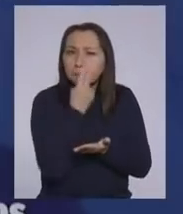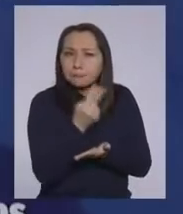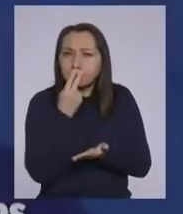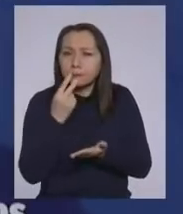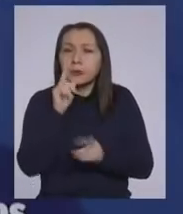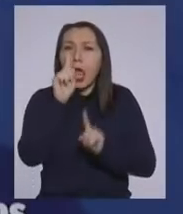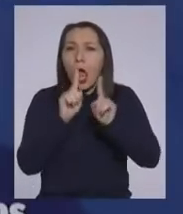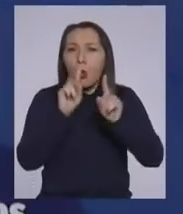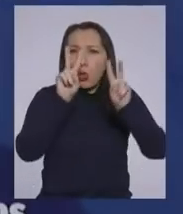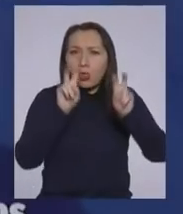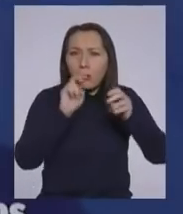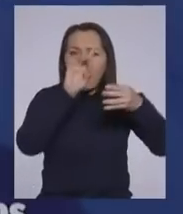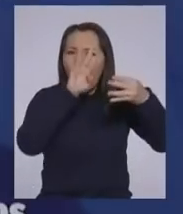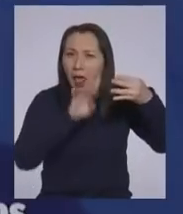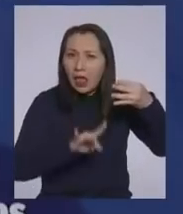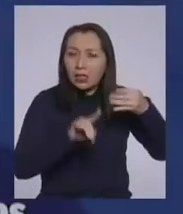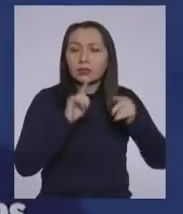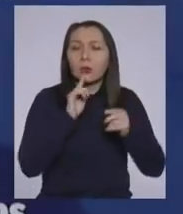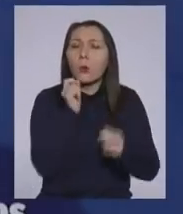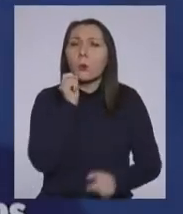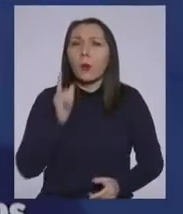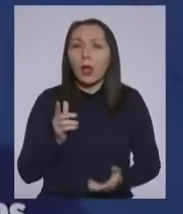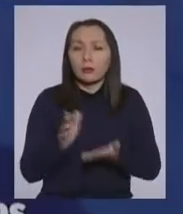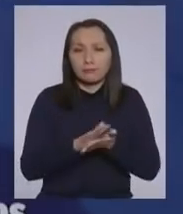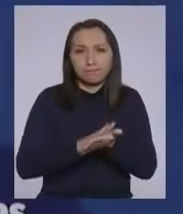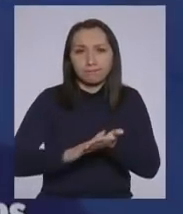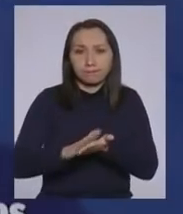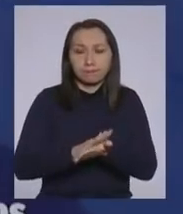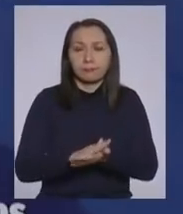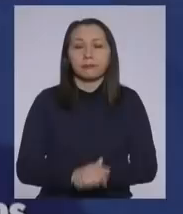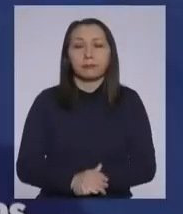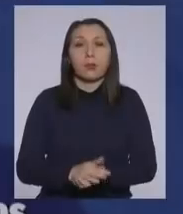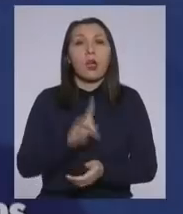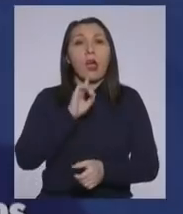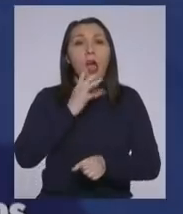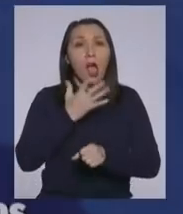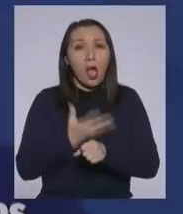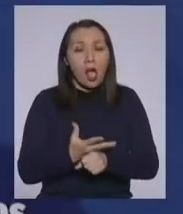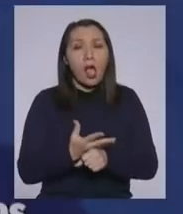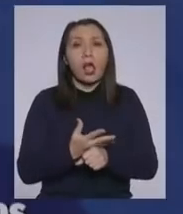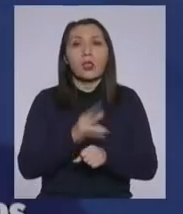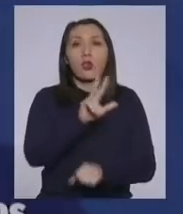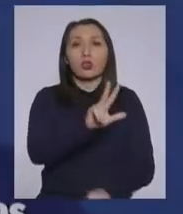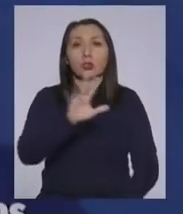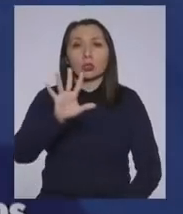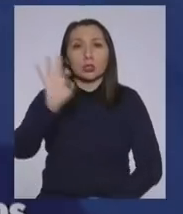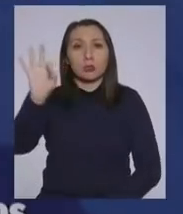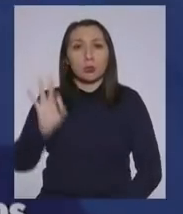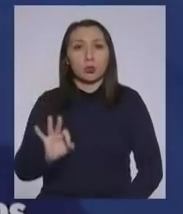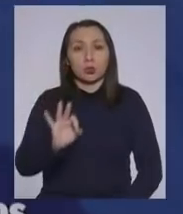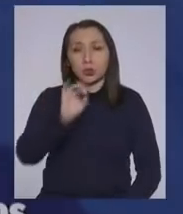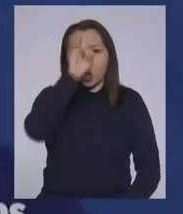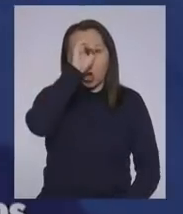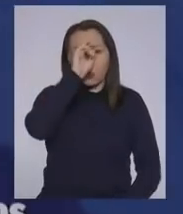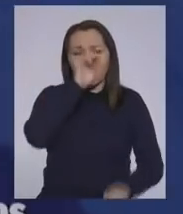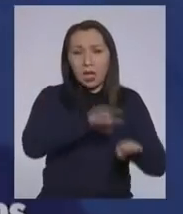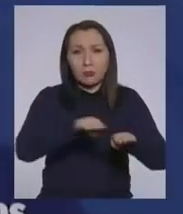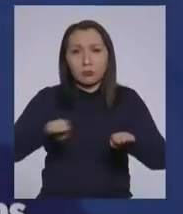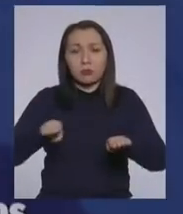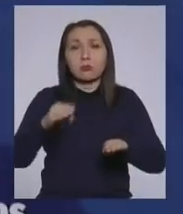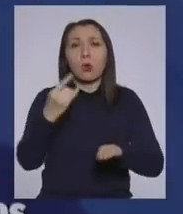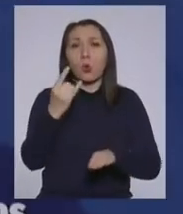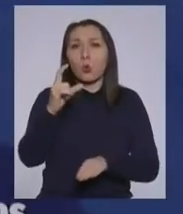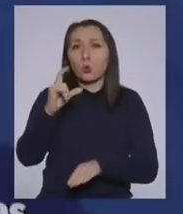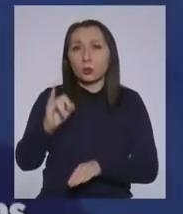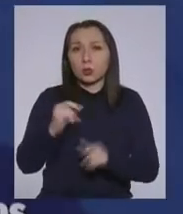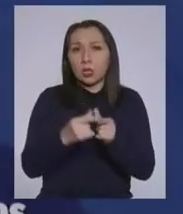a ciertos parámetros, que son, por ejemplo, tener una ocupación del 85% de camas UCI a nivel